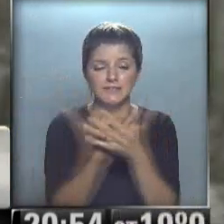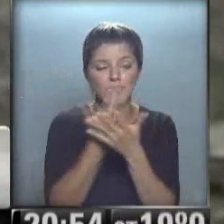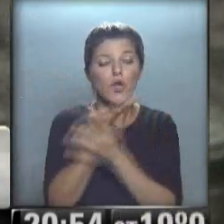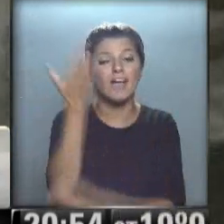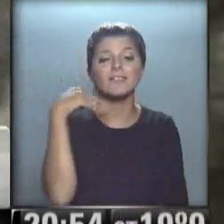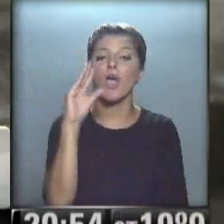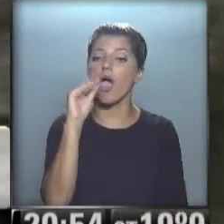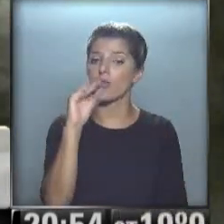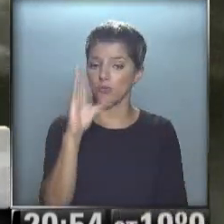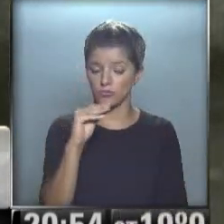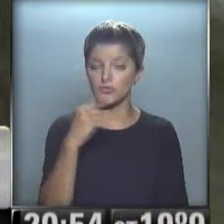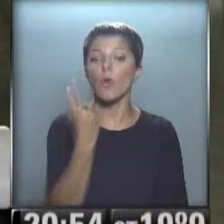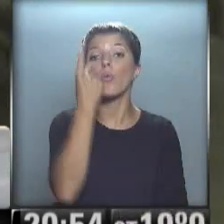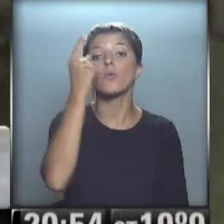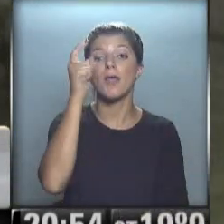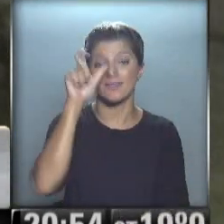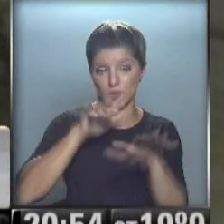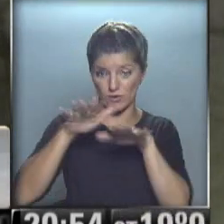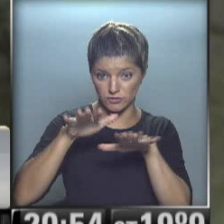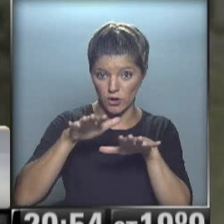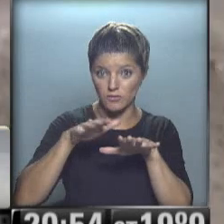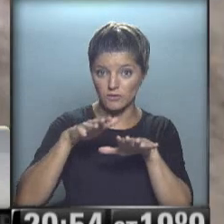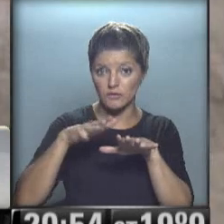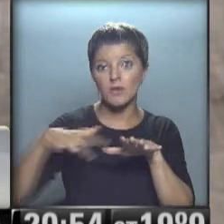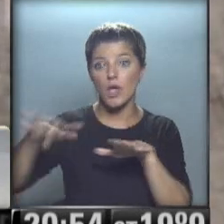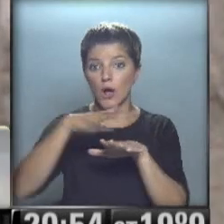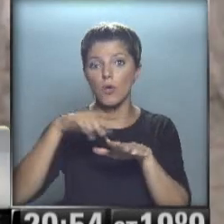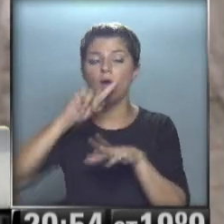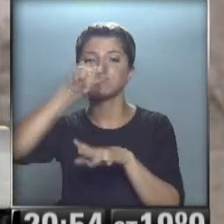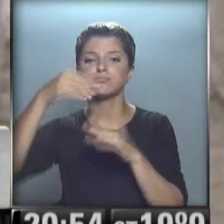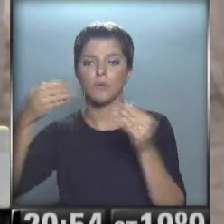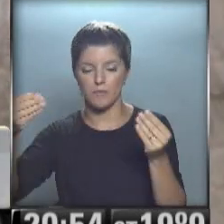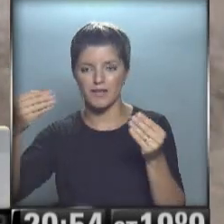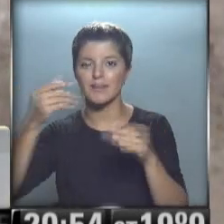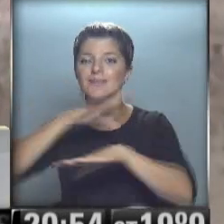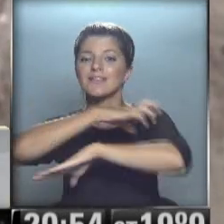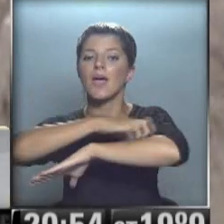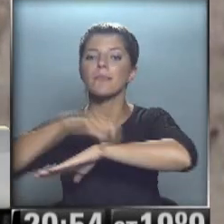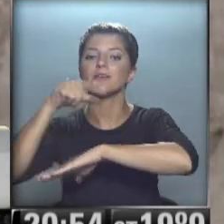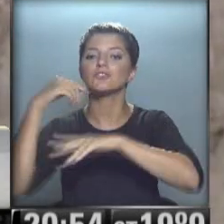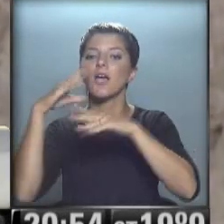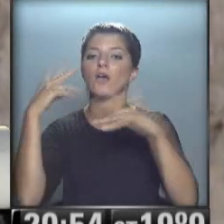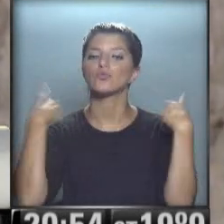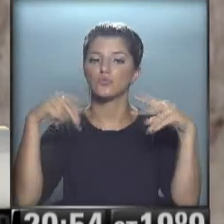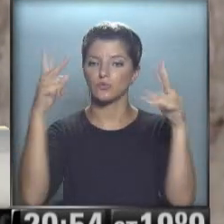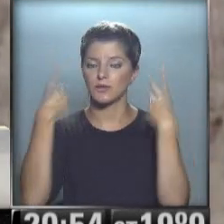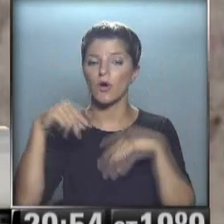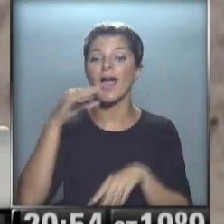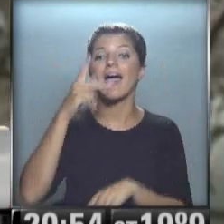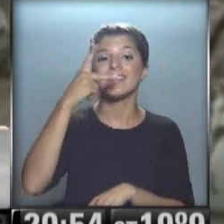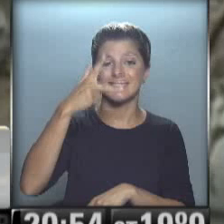noche de este jueves uno de los saludes reiteramos se produjo en la villa turística el rodeo a 38